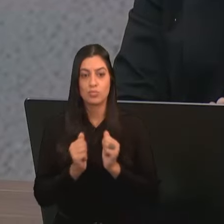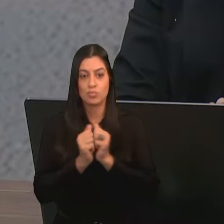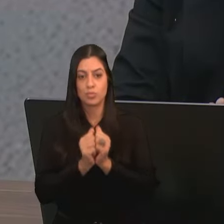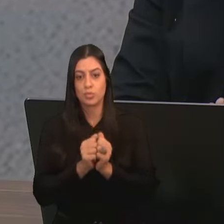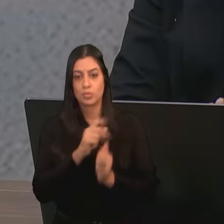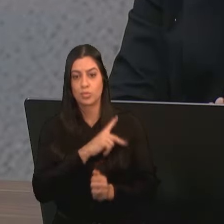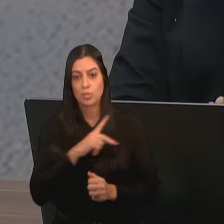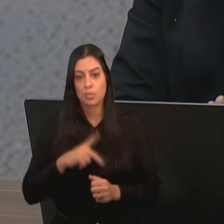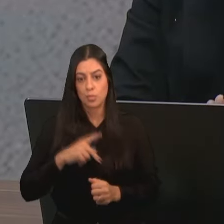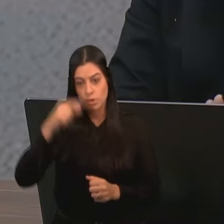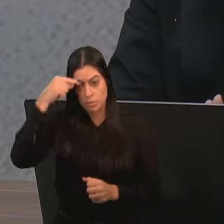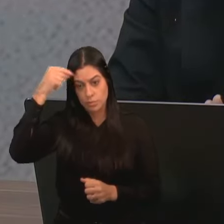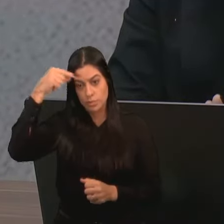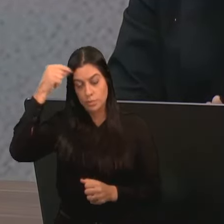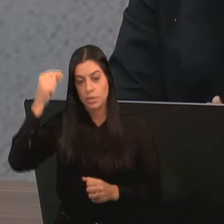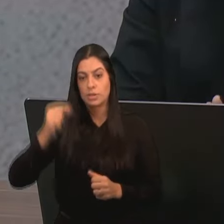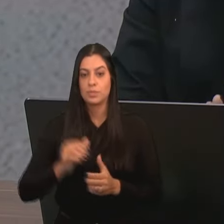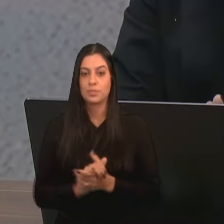el ministro del STF.